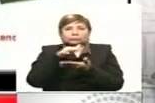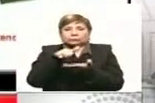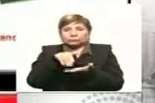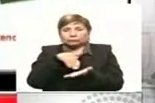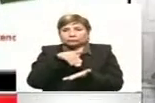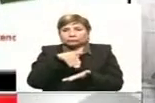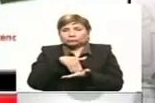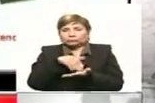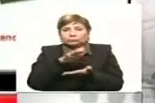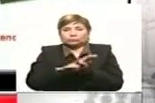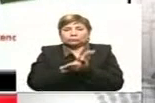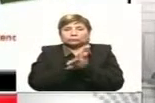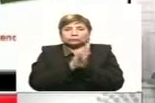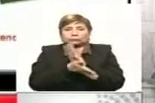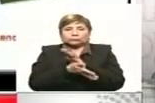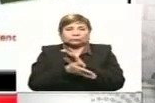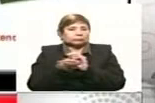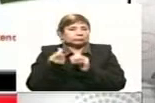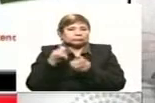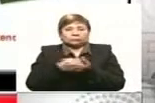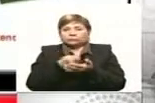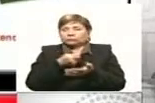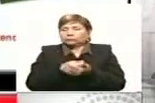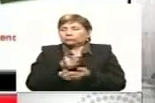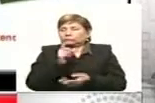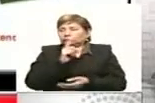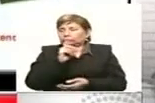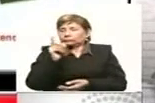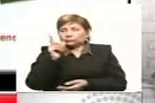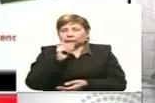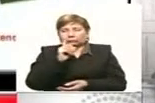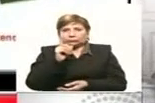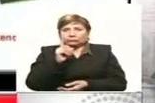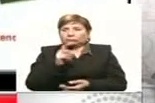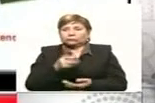descentralizado y gratuito, por supuesto, ¿no? Un modelo de cuidado integral